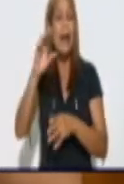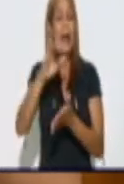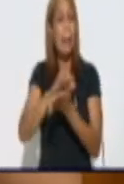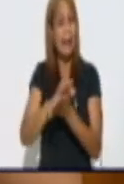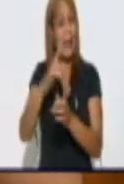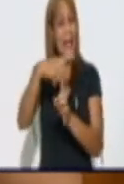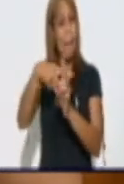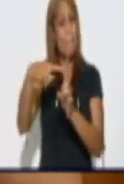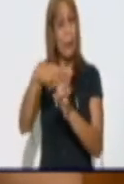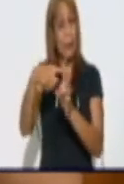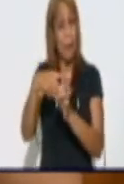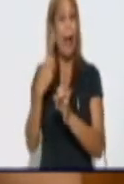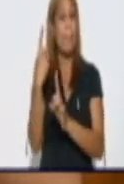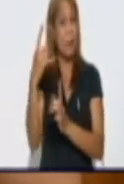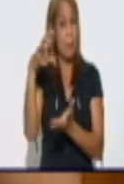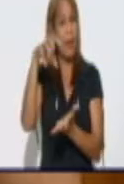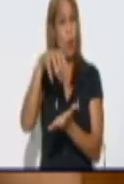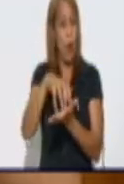bujes de bronce.